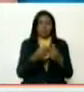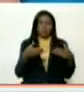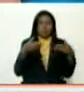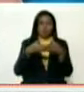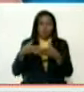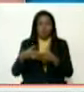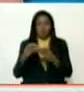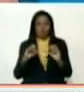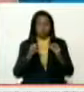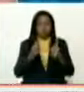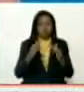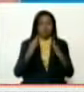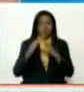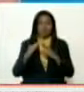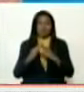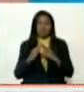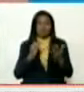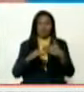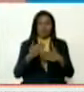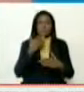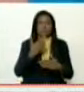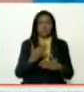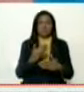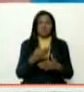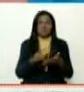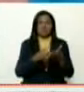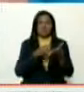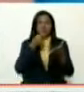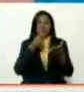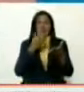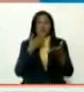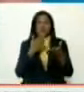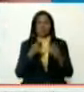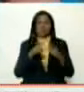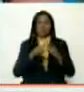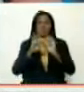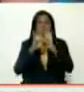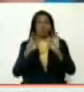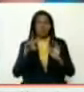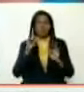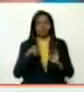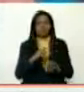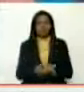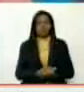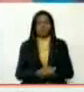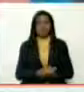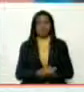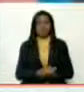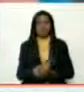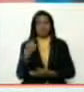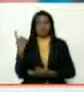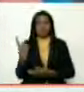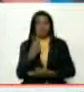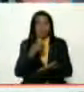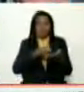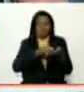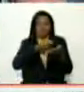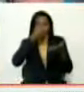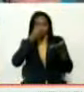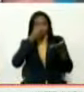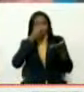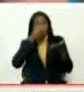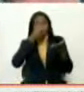cuando llegan a la casa, van a solicitar el carné de la patria de la persona beneficiaria, y con tan solo